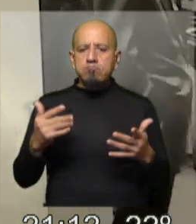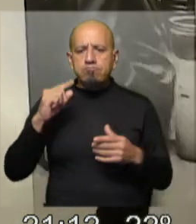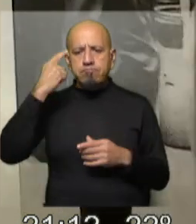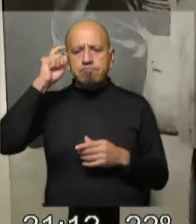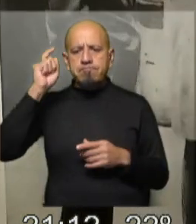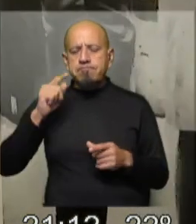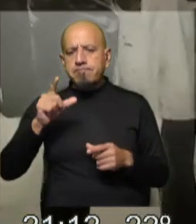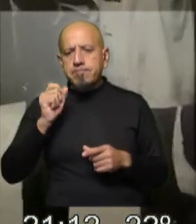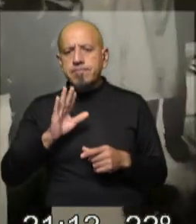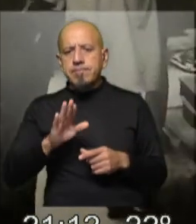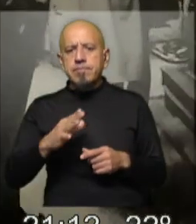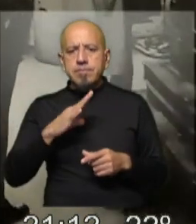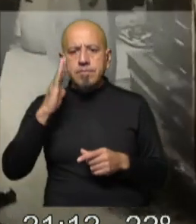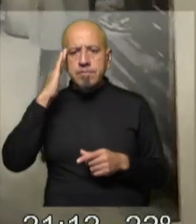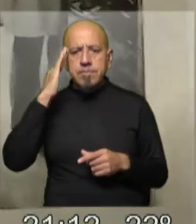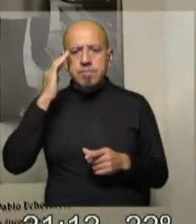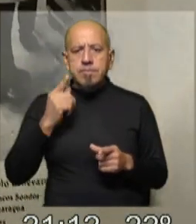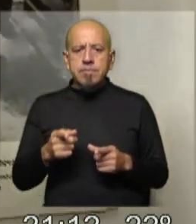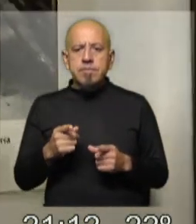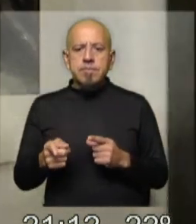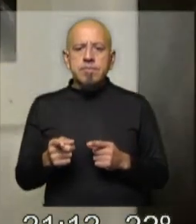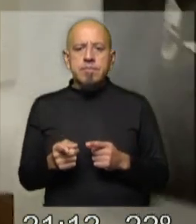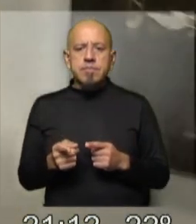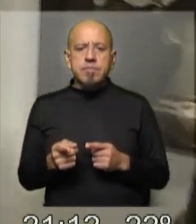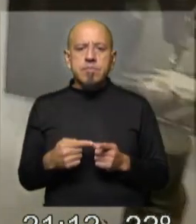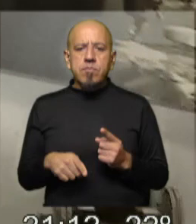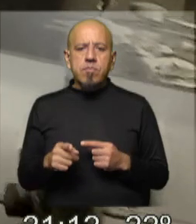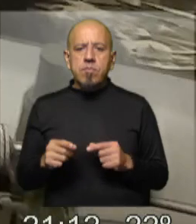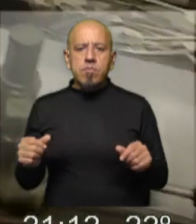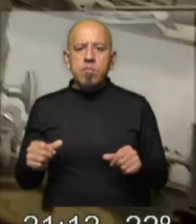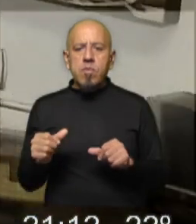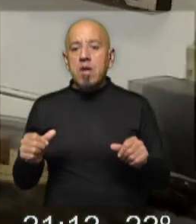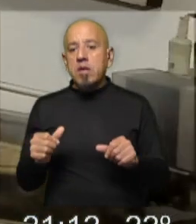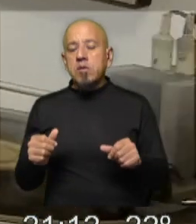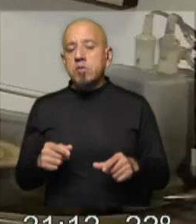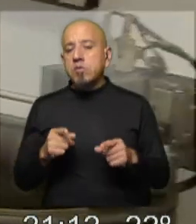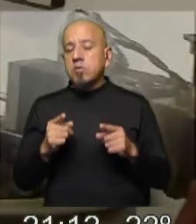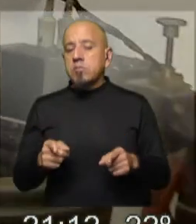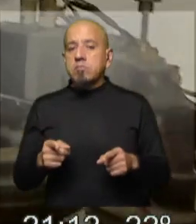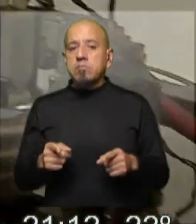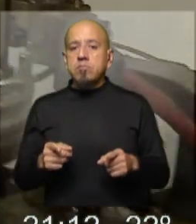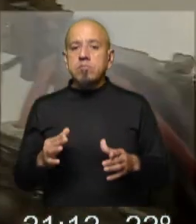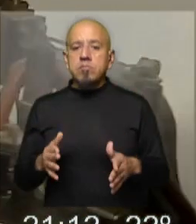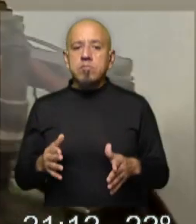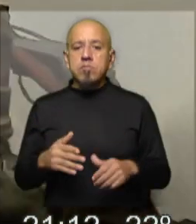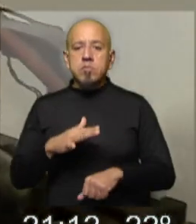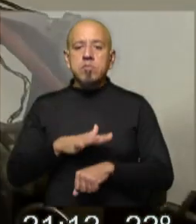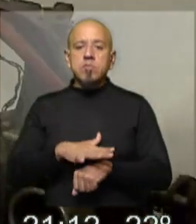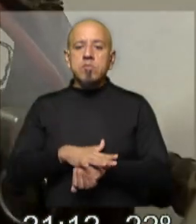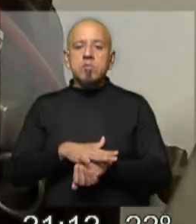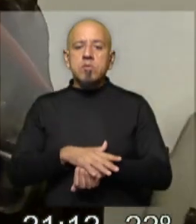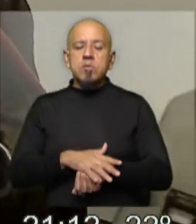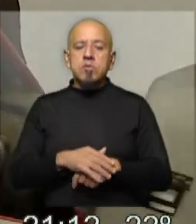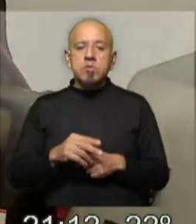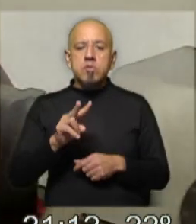él sabía mucho conocimiento de eso y armó todo y hubo épocas doradas de eso, de la época de los